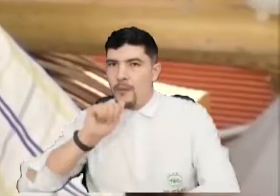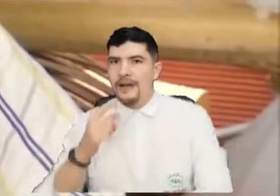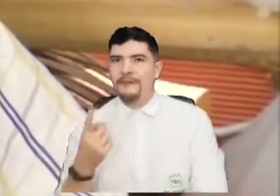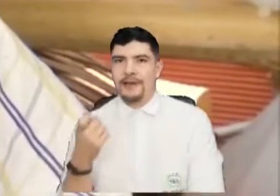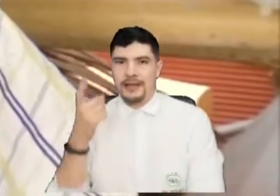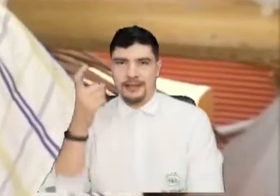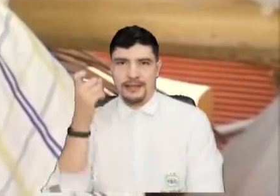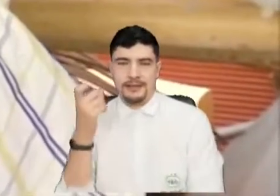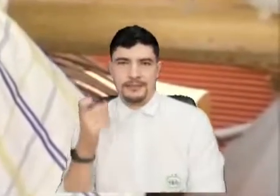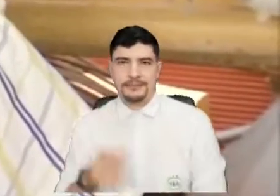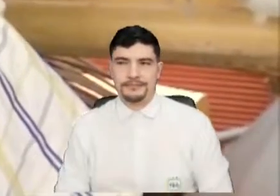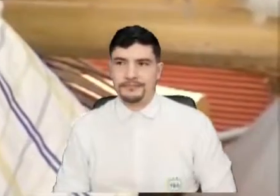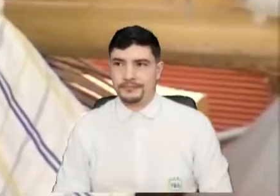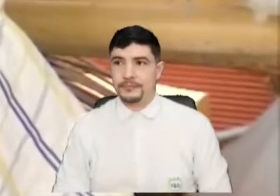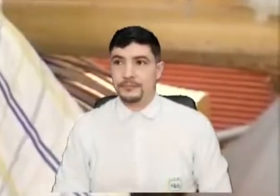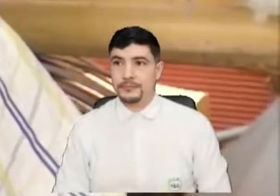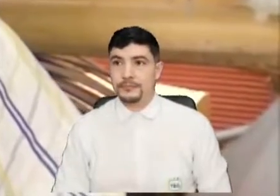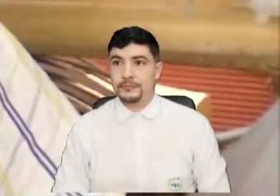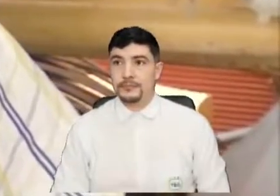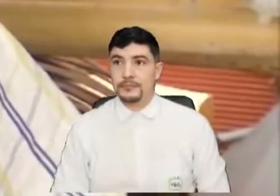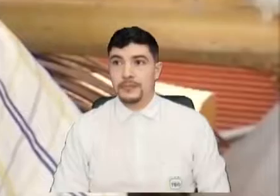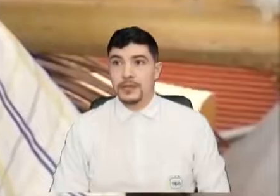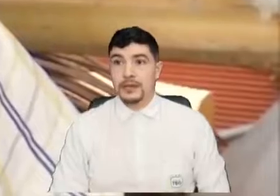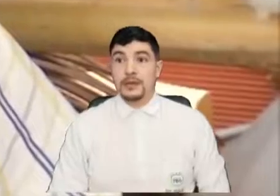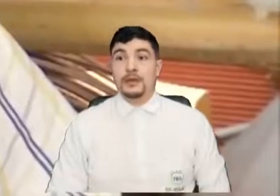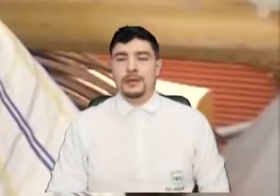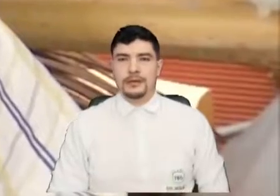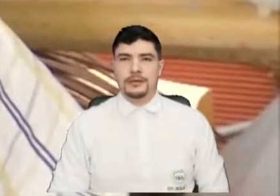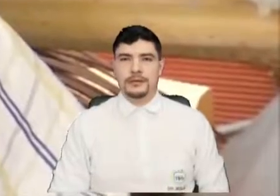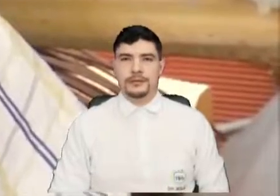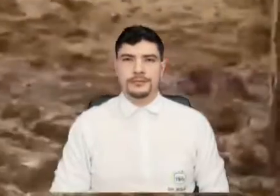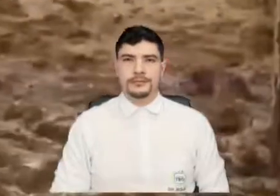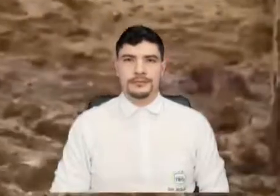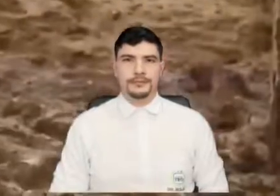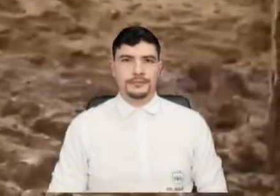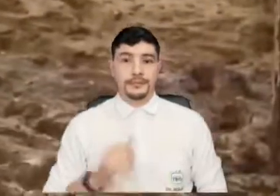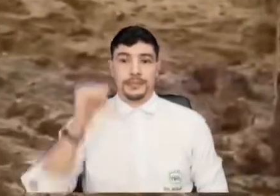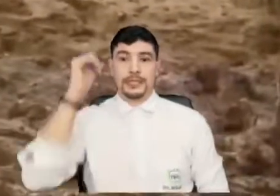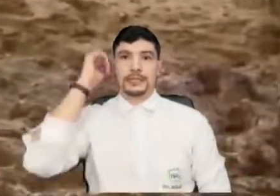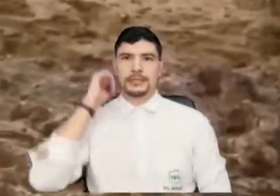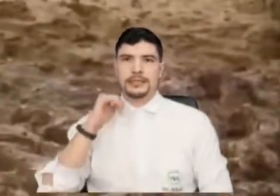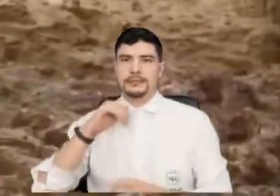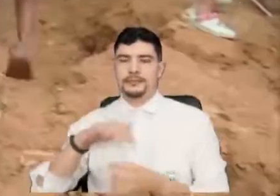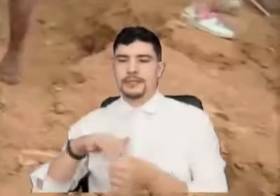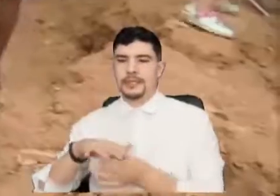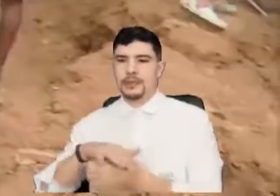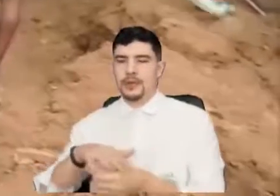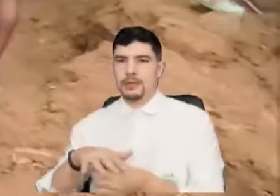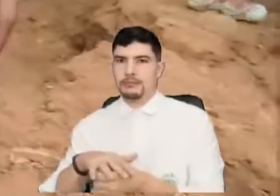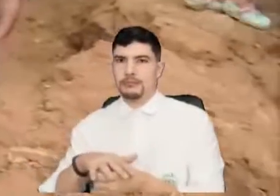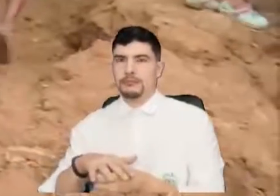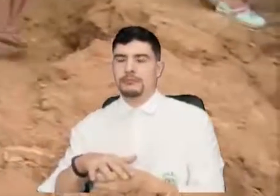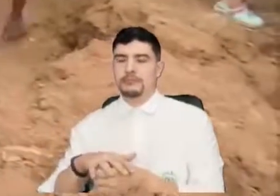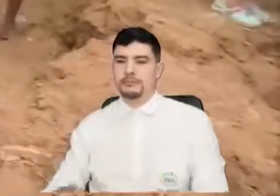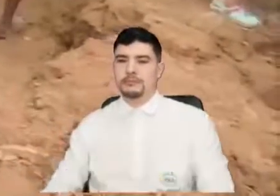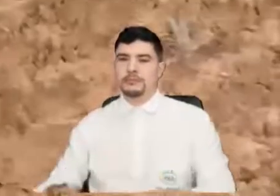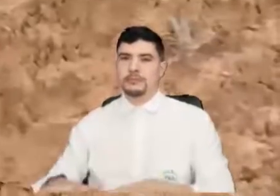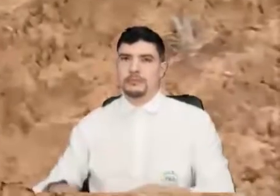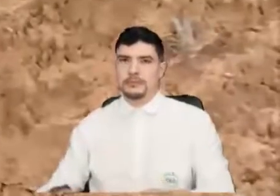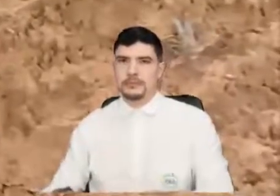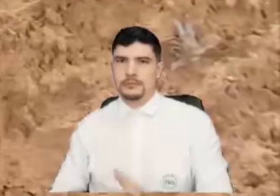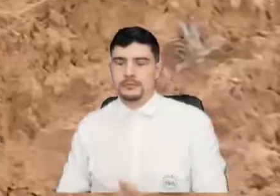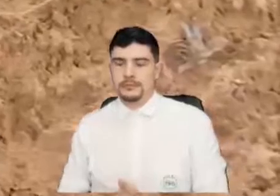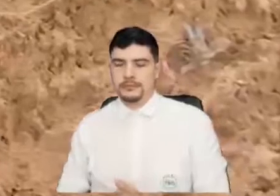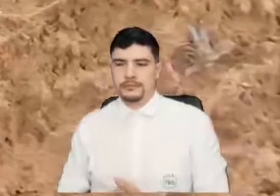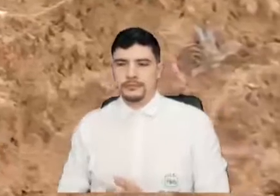anoche pues se nos puso grave por el agua, ¿no? La inundación, debido a que ese canal que allí corre, cuando